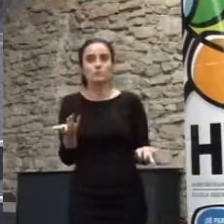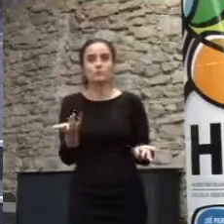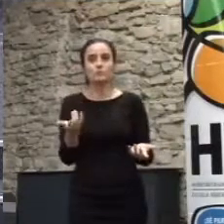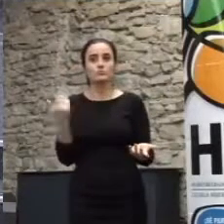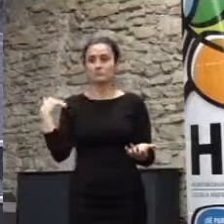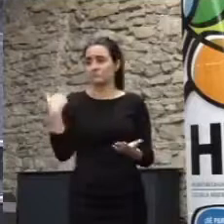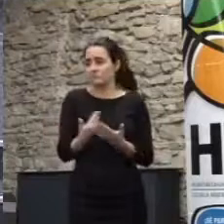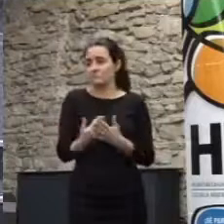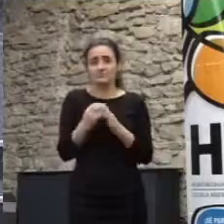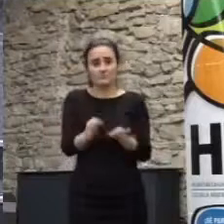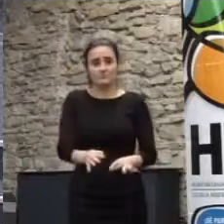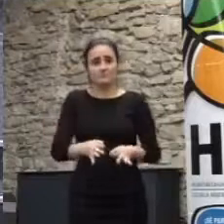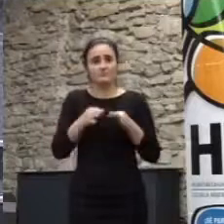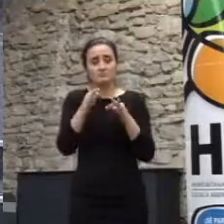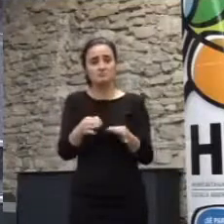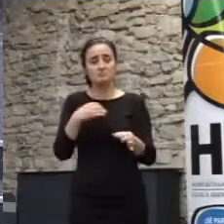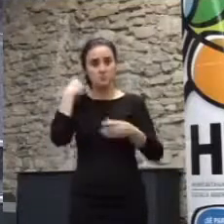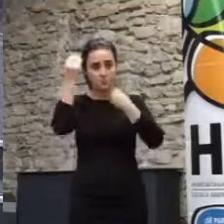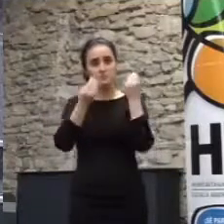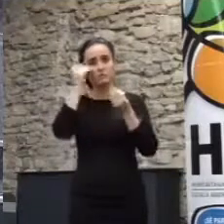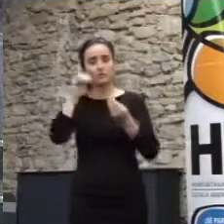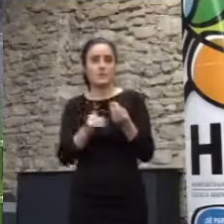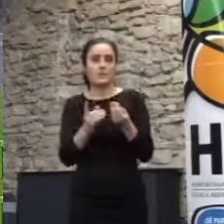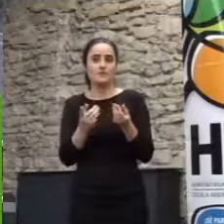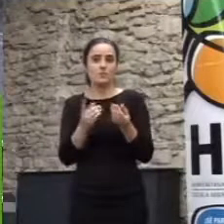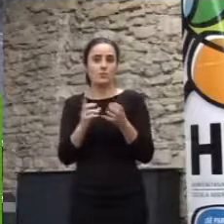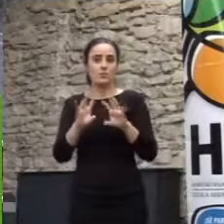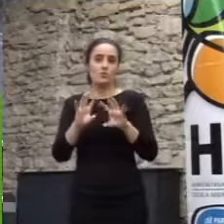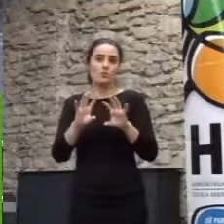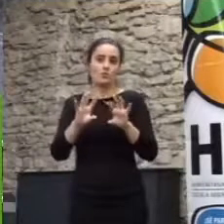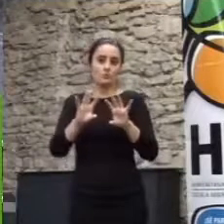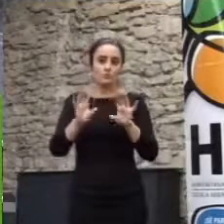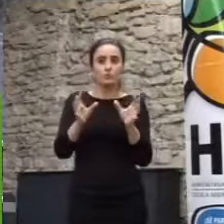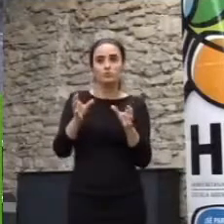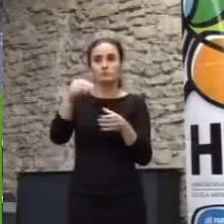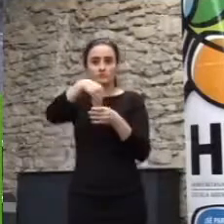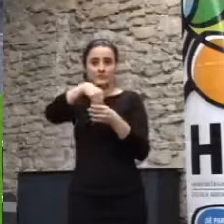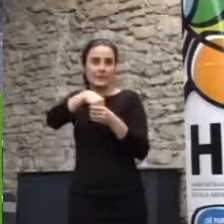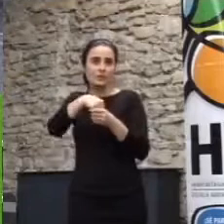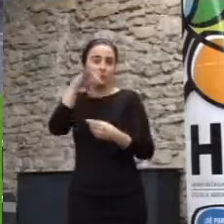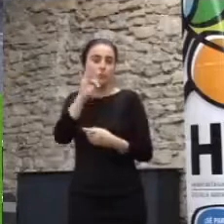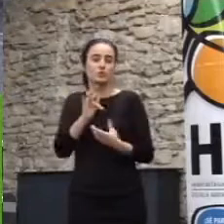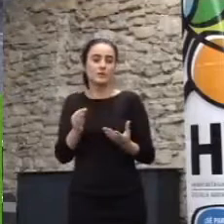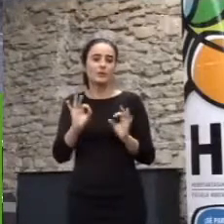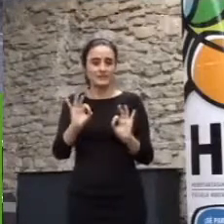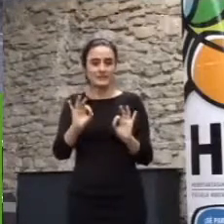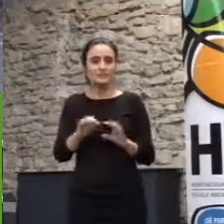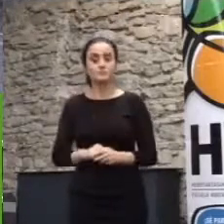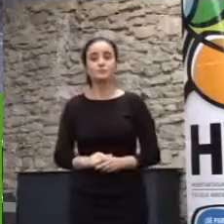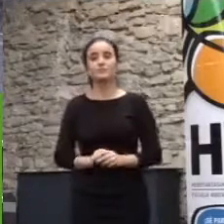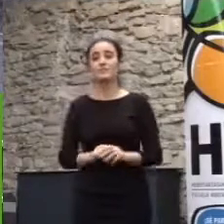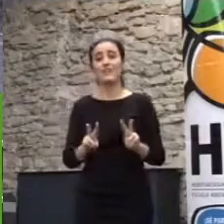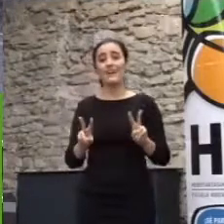siempre ha existido y sigue existiendo, y creo que forma parte un poco del encanto y de la parte buena del medio. En cuanto a